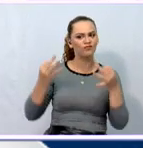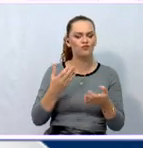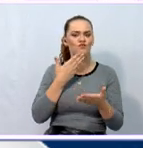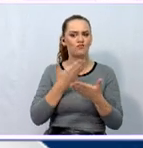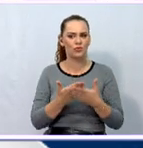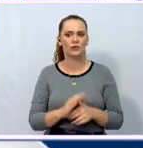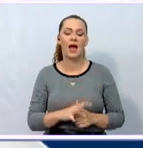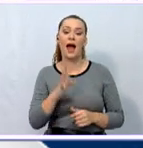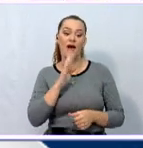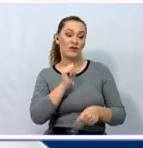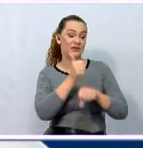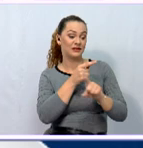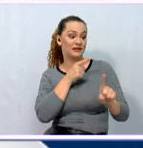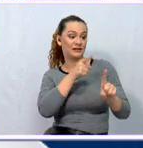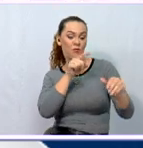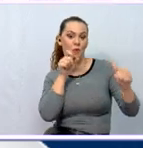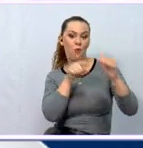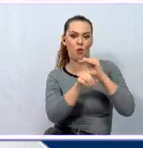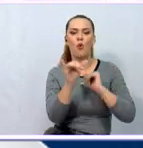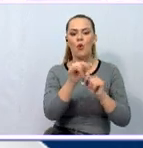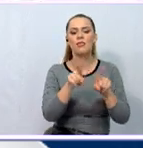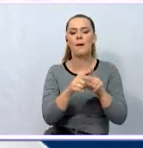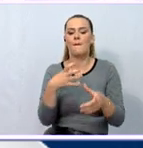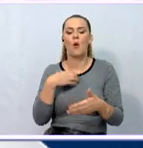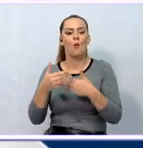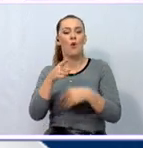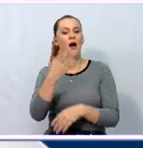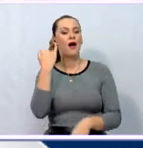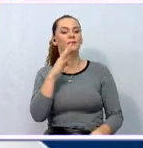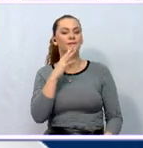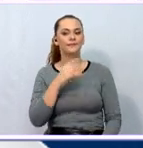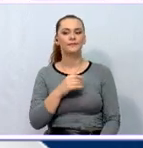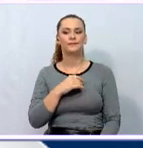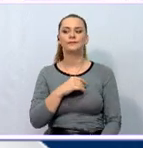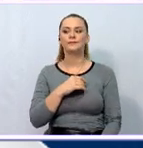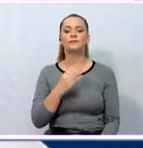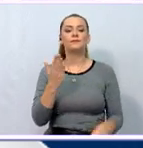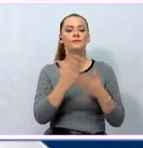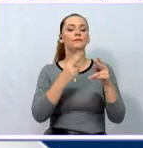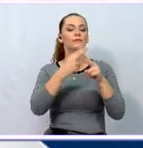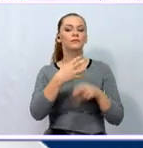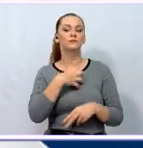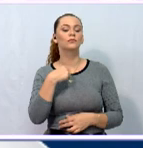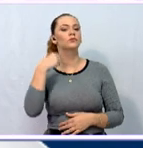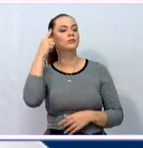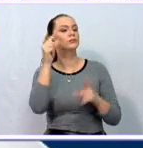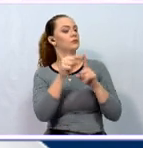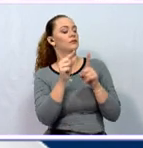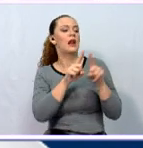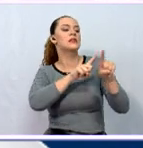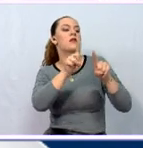y sólido y cuando hable contundencia No es solo el marco rival sino en el propio recién vos hablabas Monte de algunos nombres propios y yo pienso la palabra